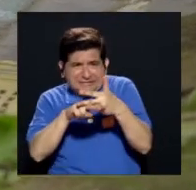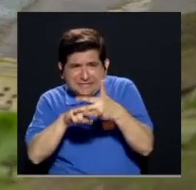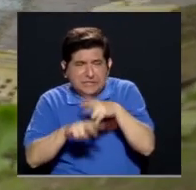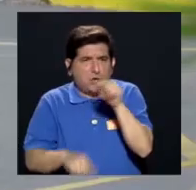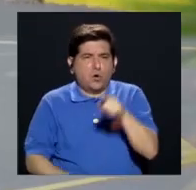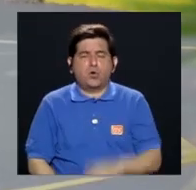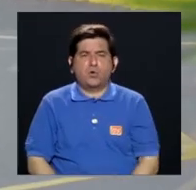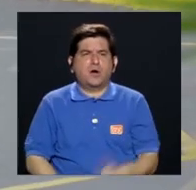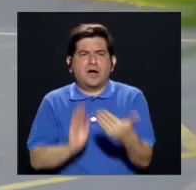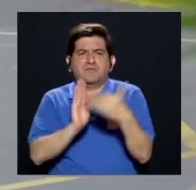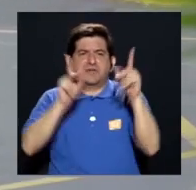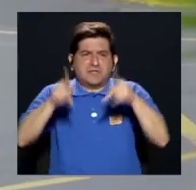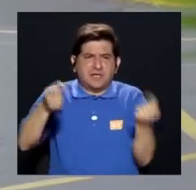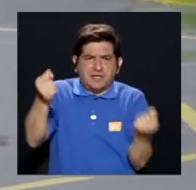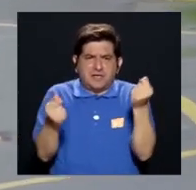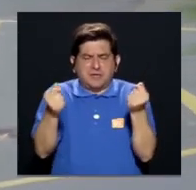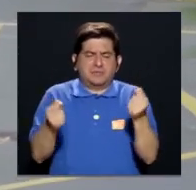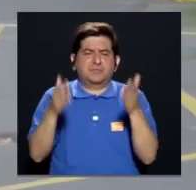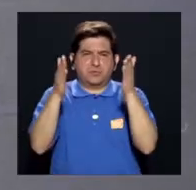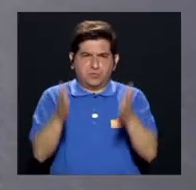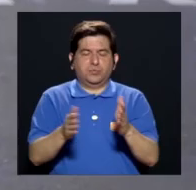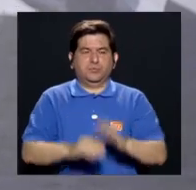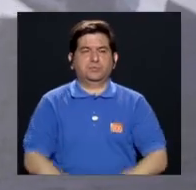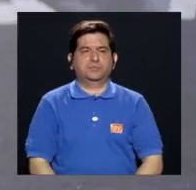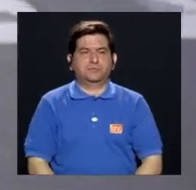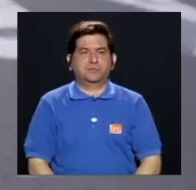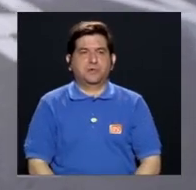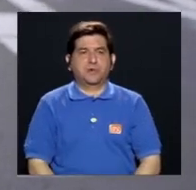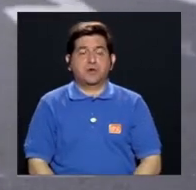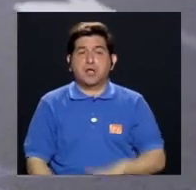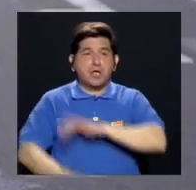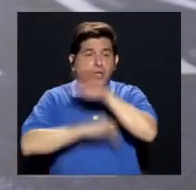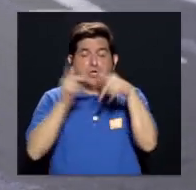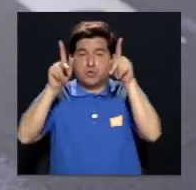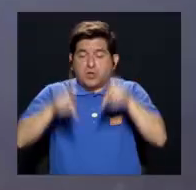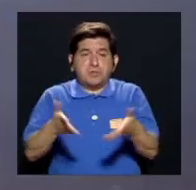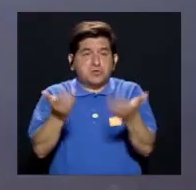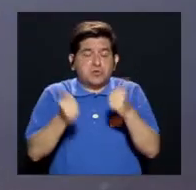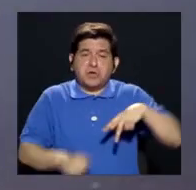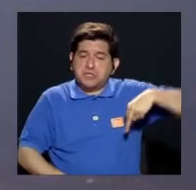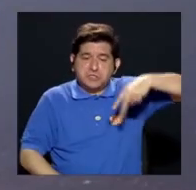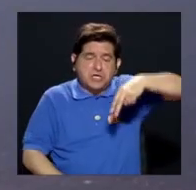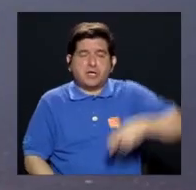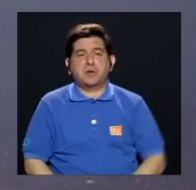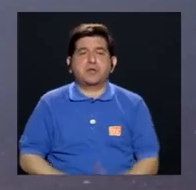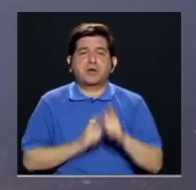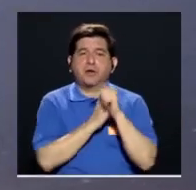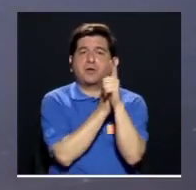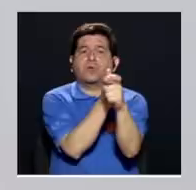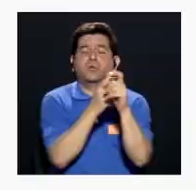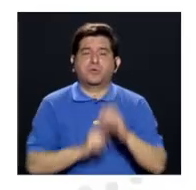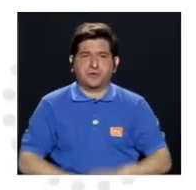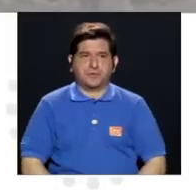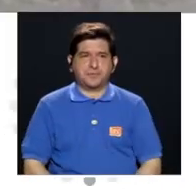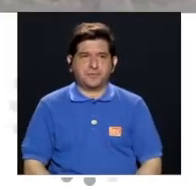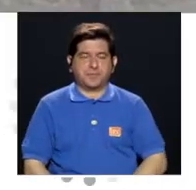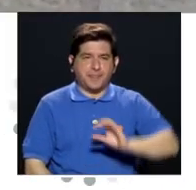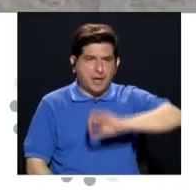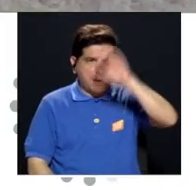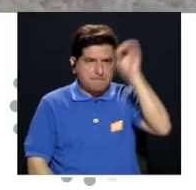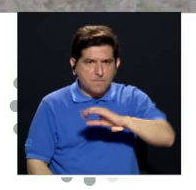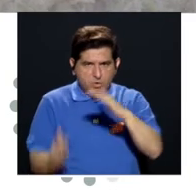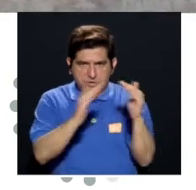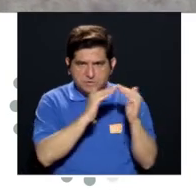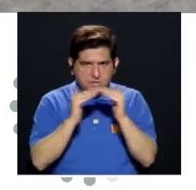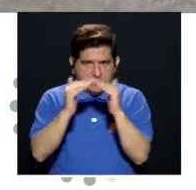usted le va a estorbar a la gente que anda en carro. Aparte, lo puedo hacer cualquiera, ¿verdad? Si quiero caminar, si quiero correr. El porcentaje